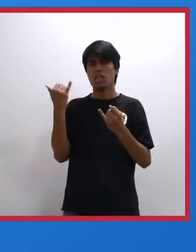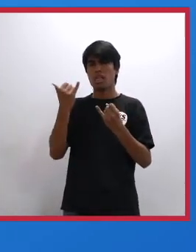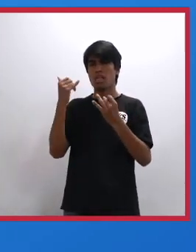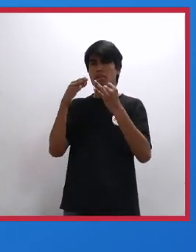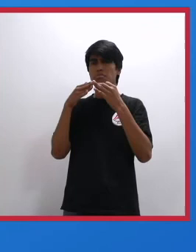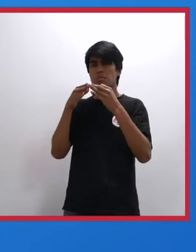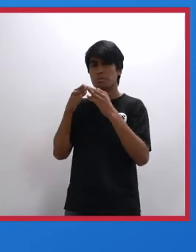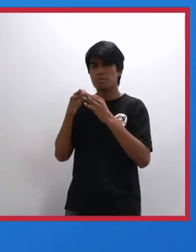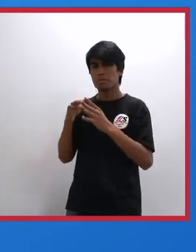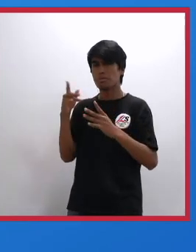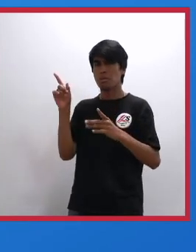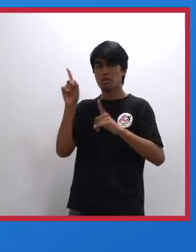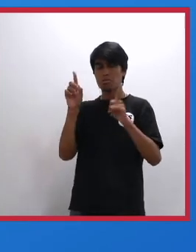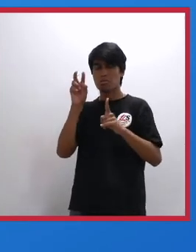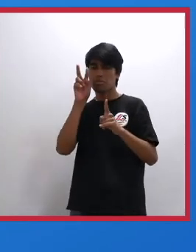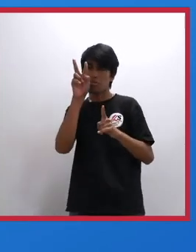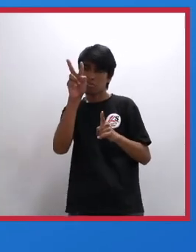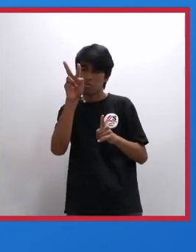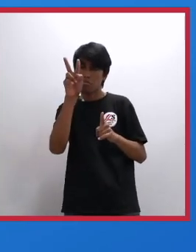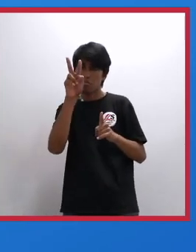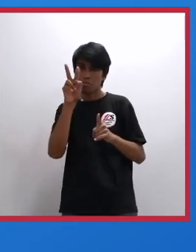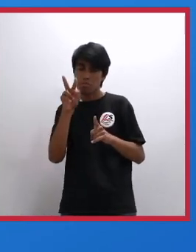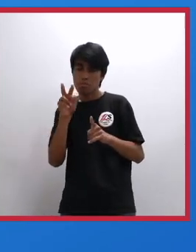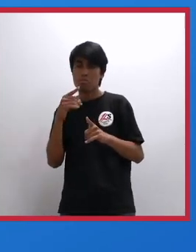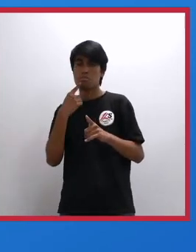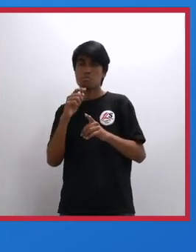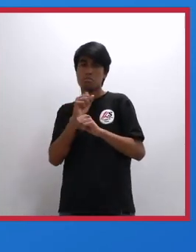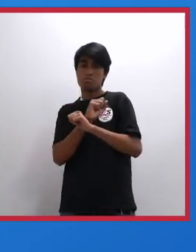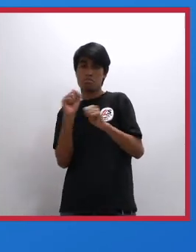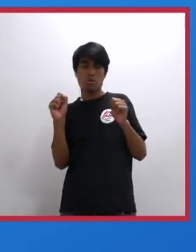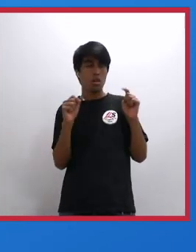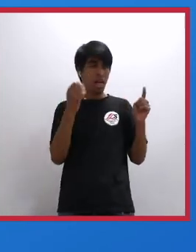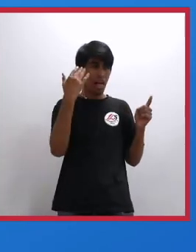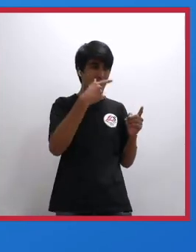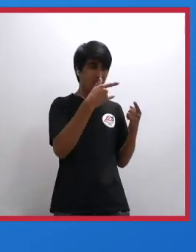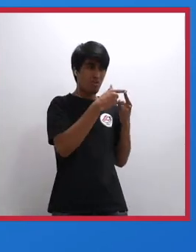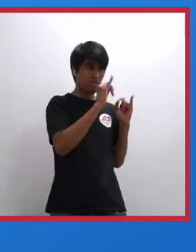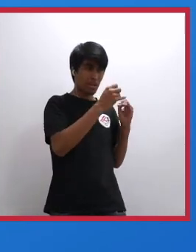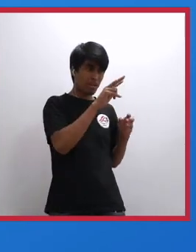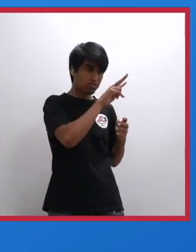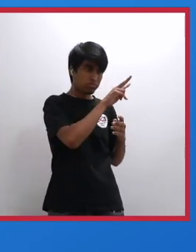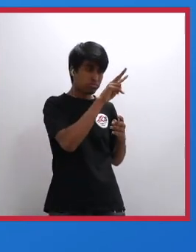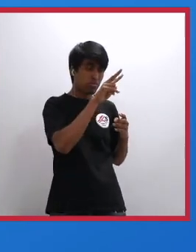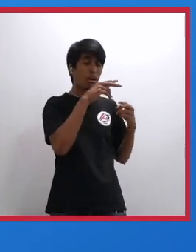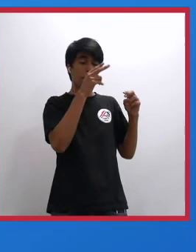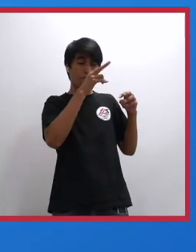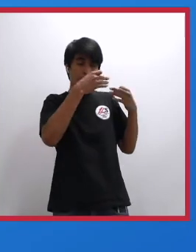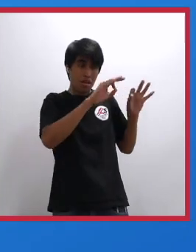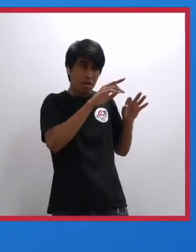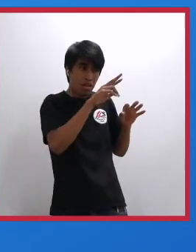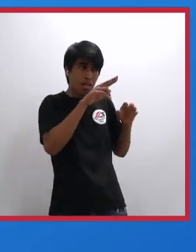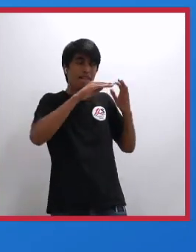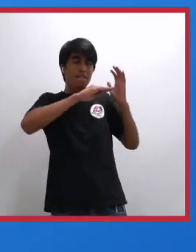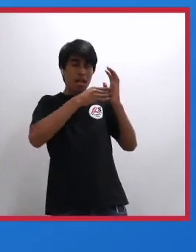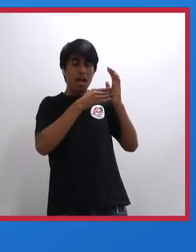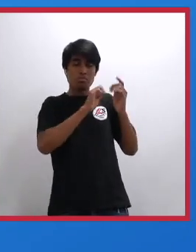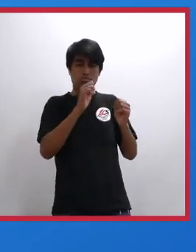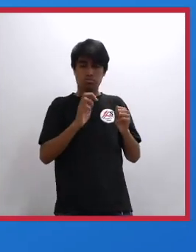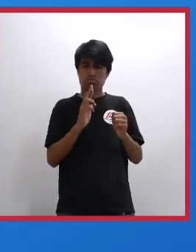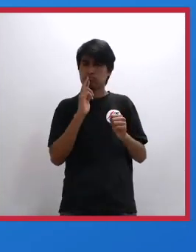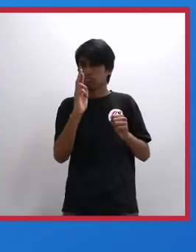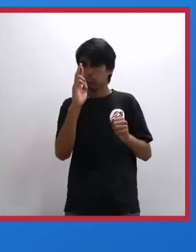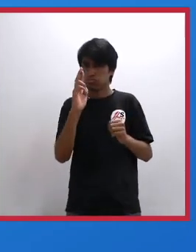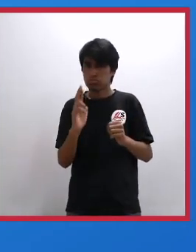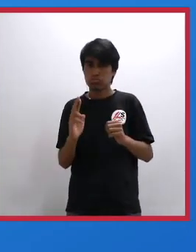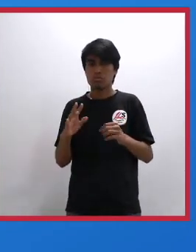preguntas relacionadas a todo lo que dimos en estas 3 charlas y van a poder acceder a un certificado de